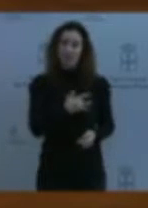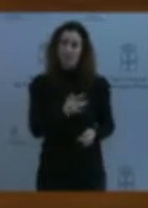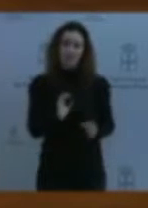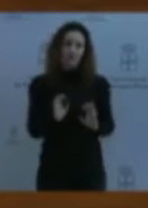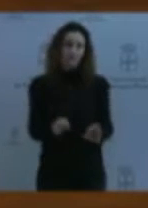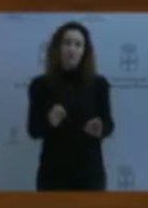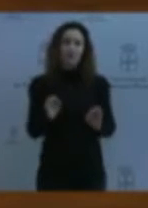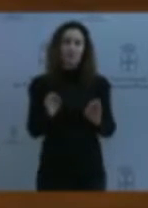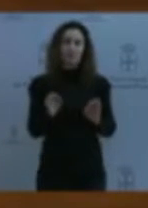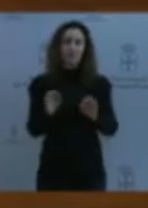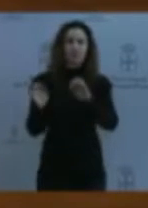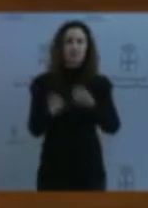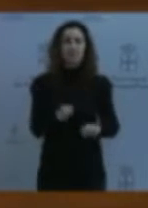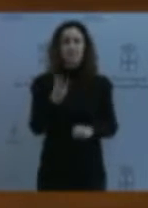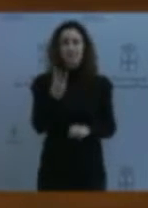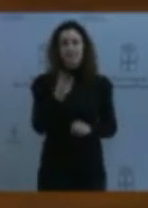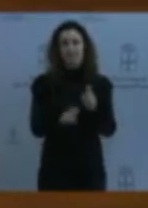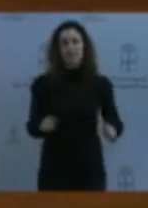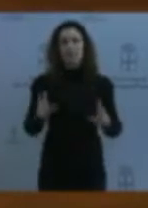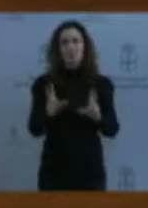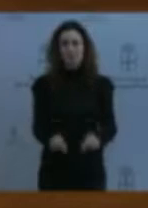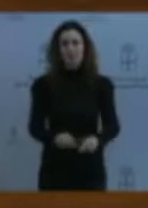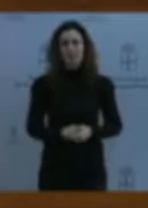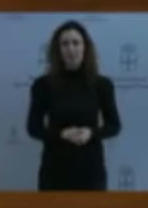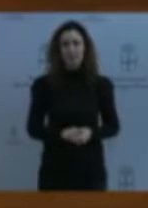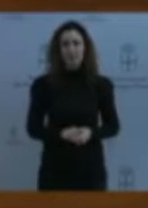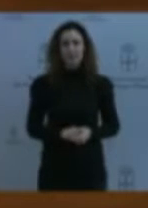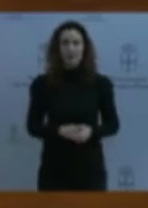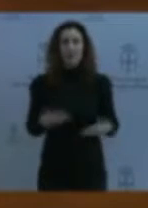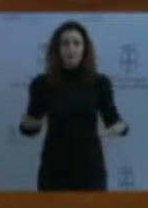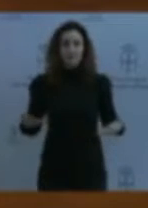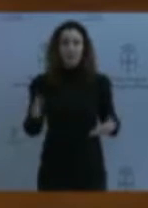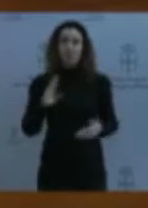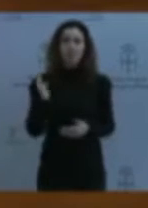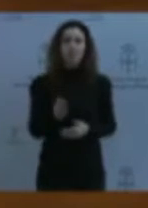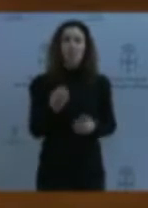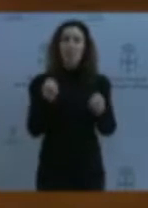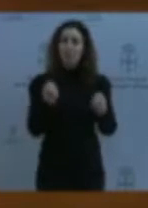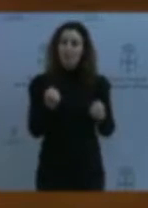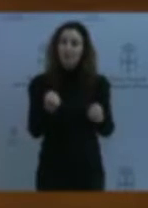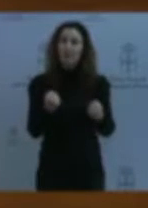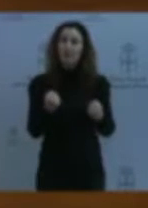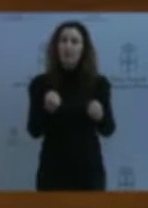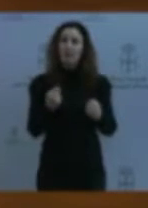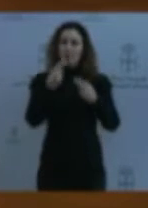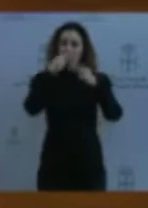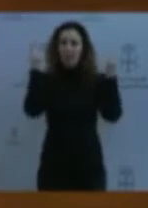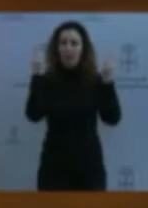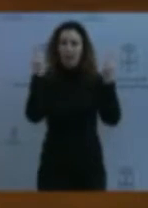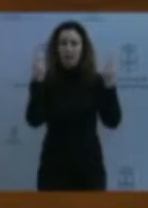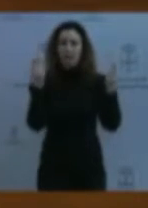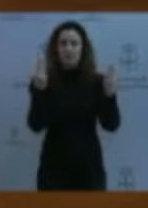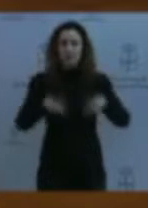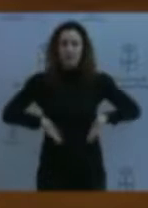humanas, señoría. Causó muchísimos daños en infraestructuras públicas, de las que hemos hablado esta mañana, y en